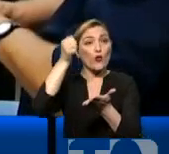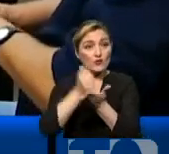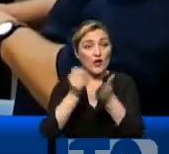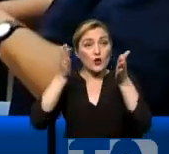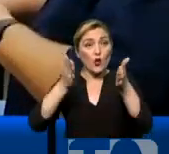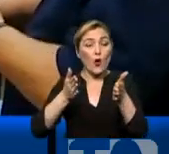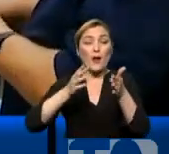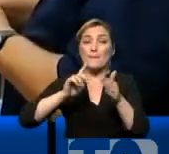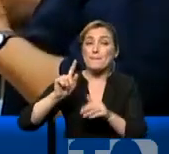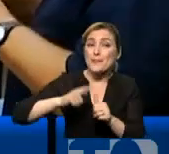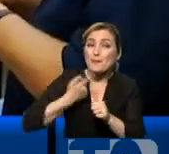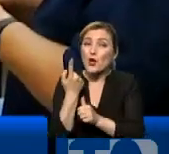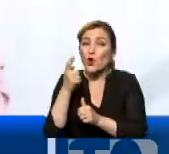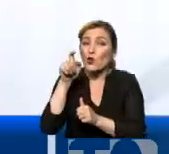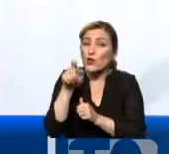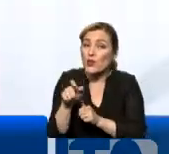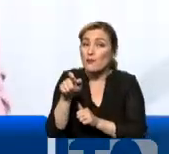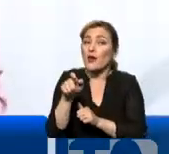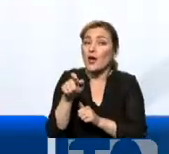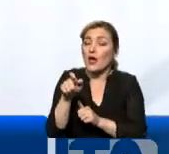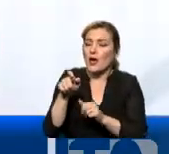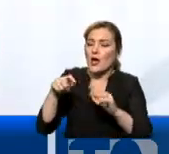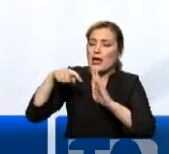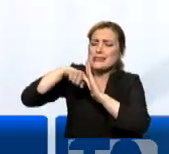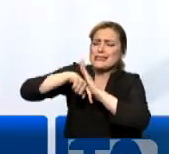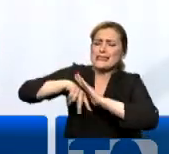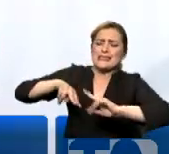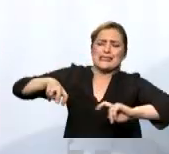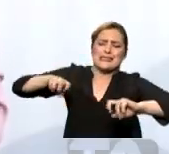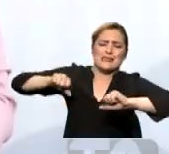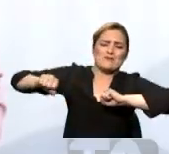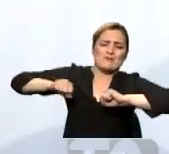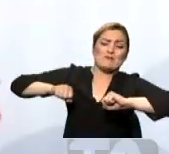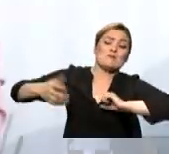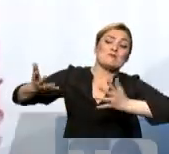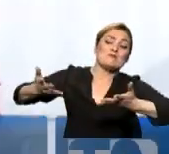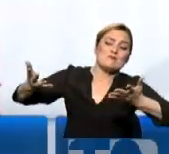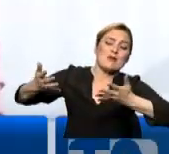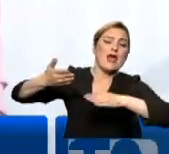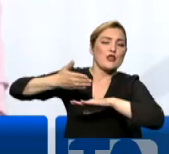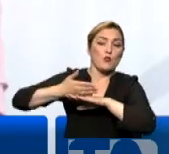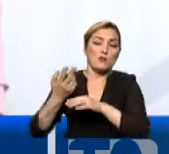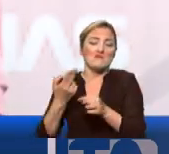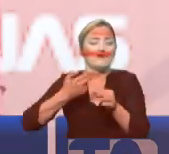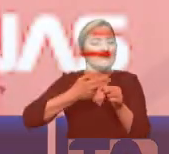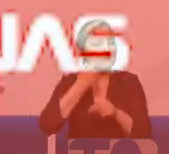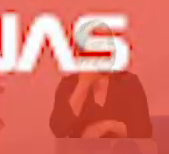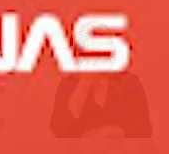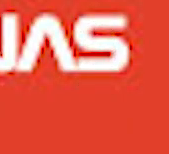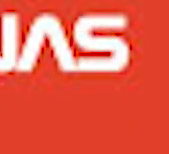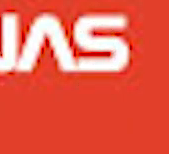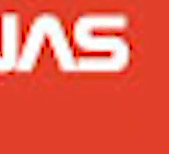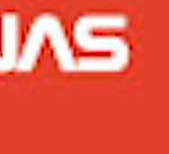que deberán primero someterse a una auditoría especial de gestión para luego llenar las vacantes.